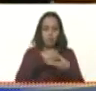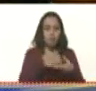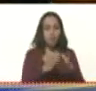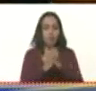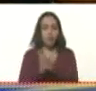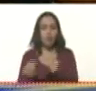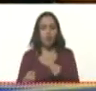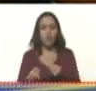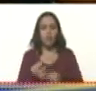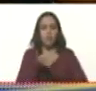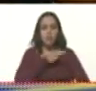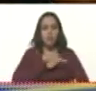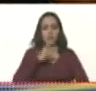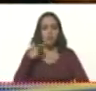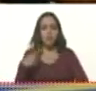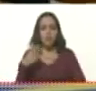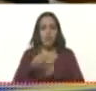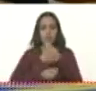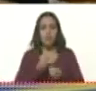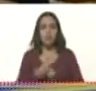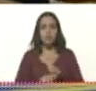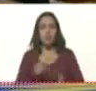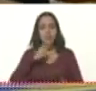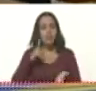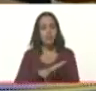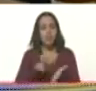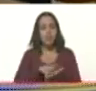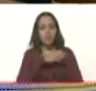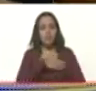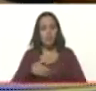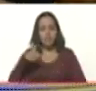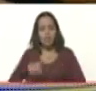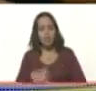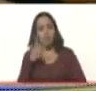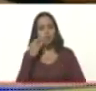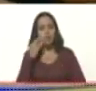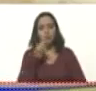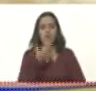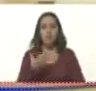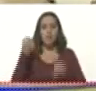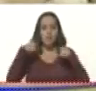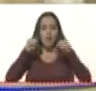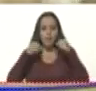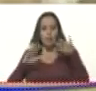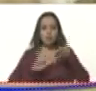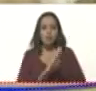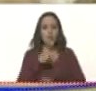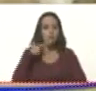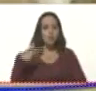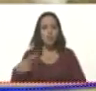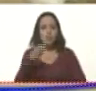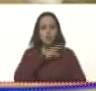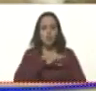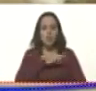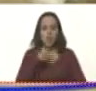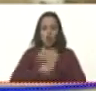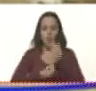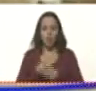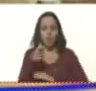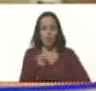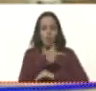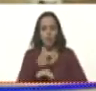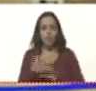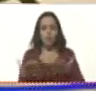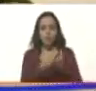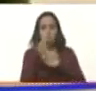dinámicas sociopolíticas que se están dando. De verdad, presidente, esta es una experiencia de buenas prácticas de la política social, de cómo el Estado y el pueblo